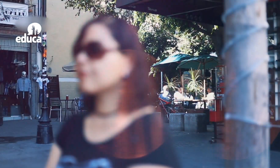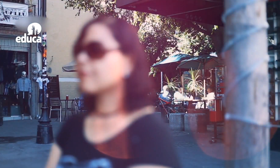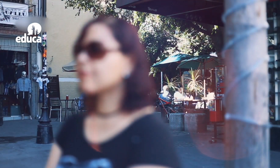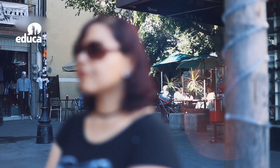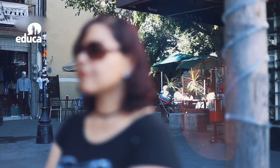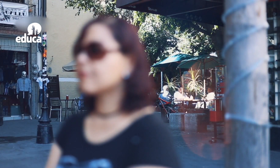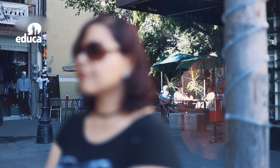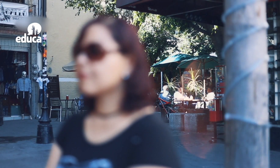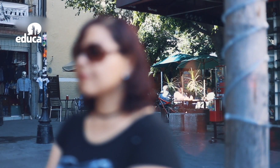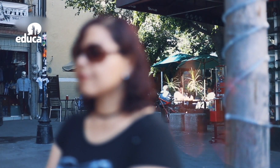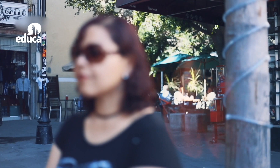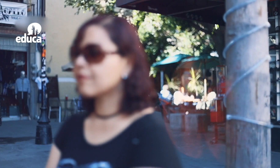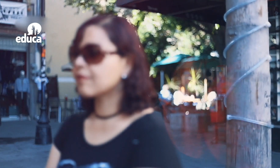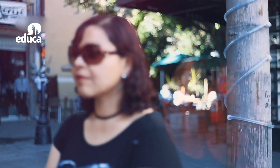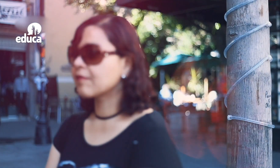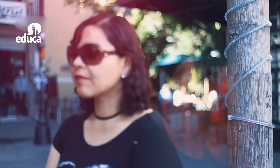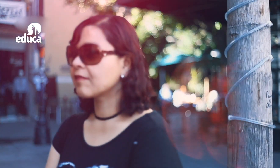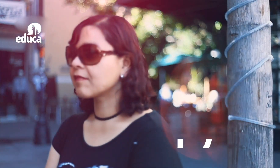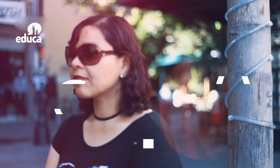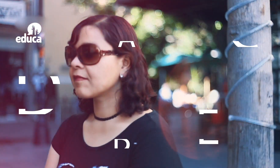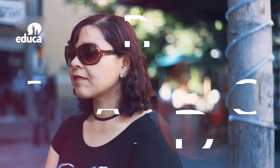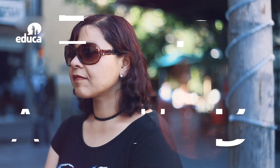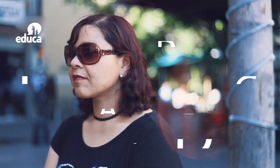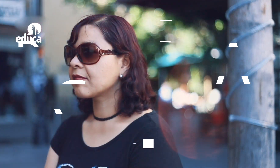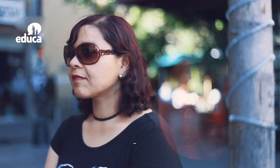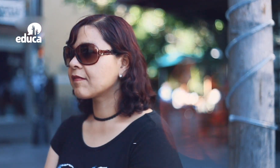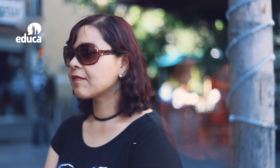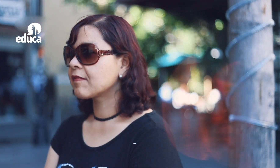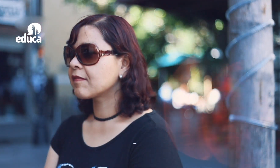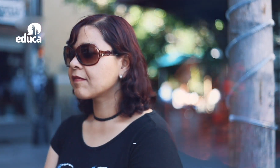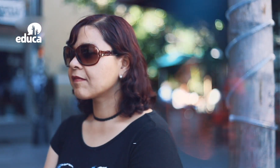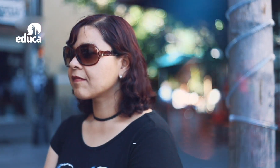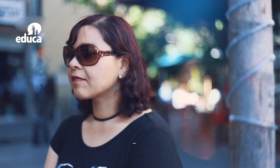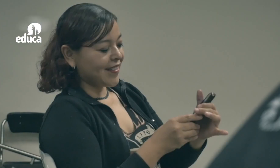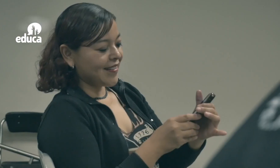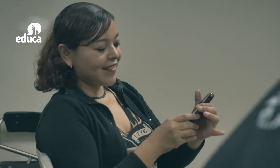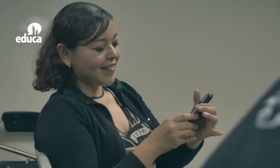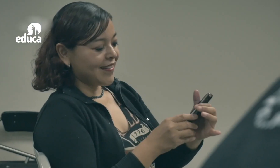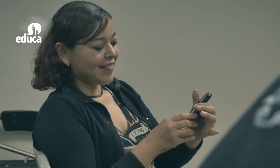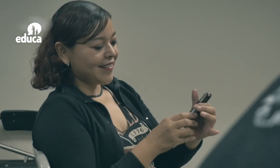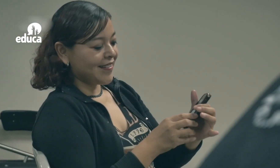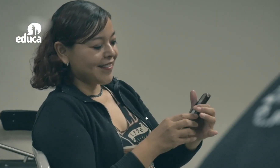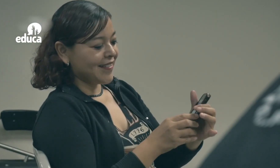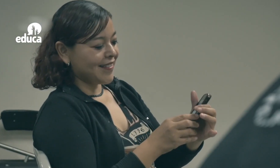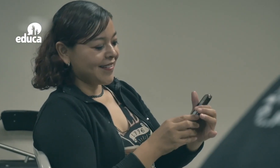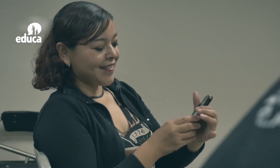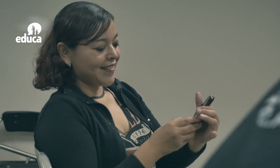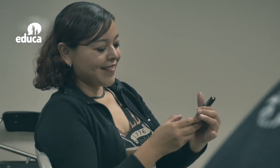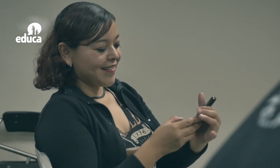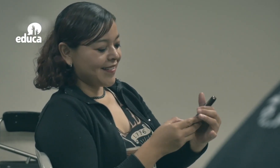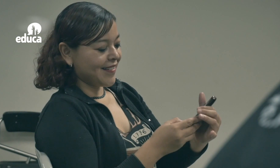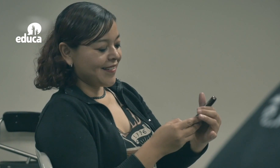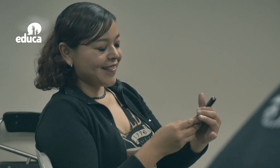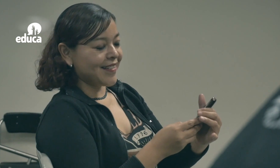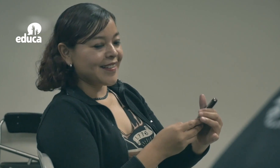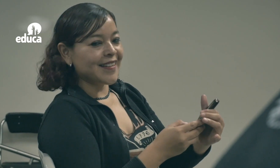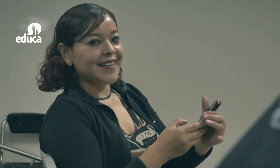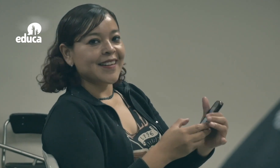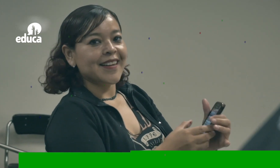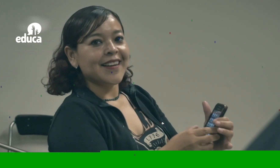Digo, Renata quiere decir como que la vuelta a nacer. Yo no, yo nací 2 veces, ¿no? La primera, pues ahora sí que mi